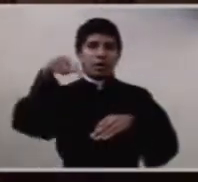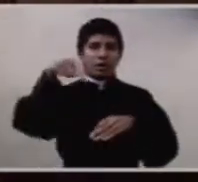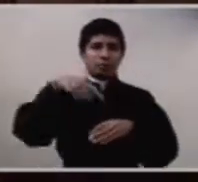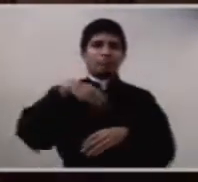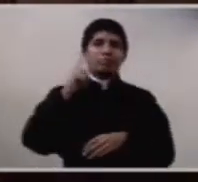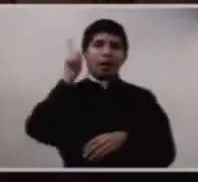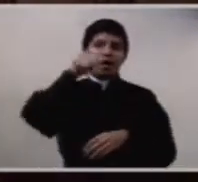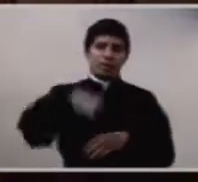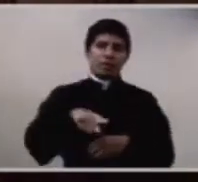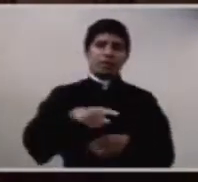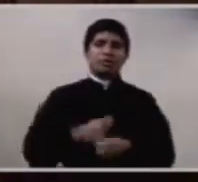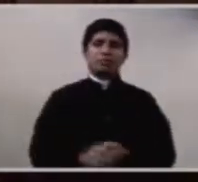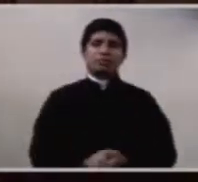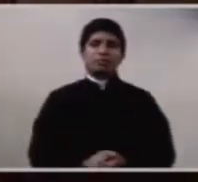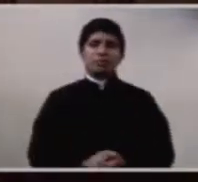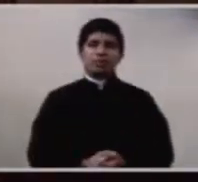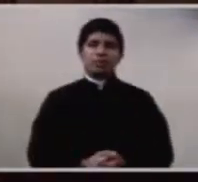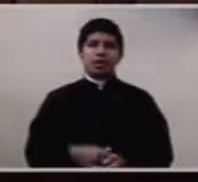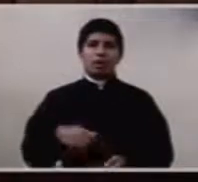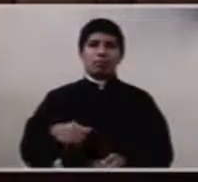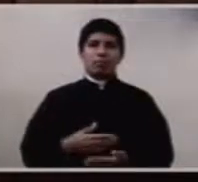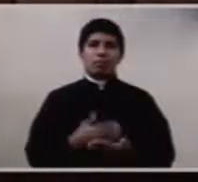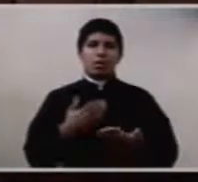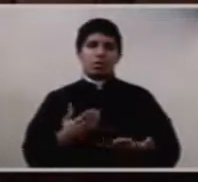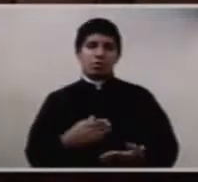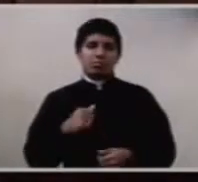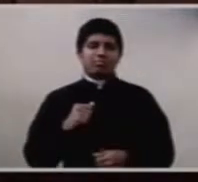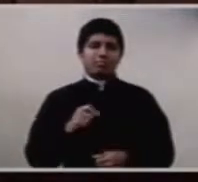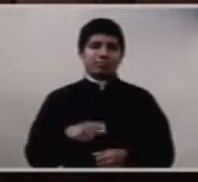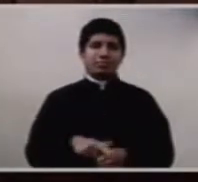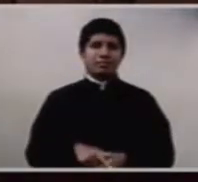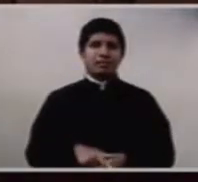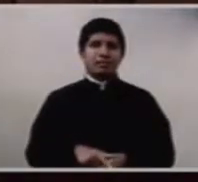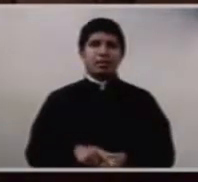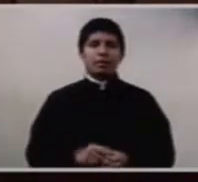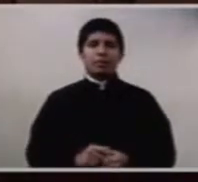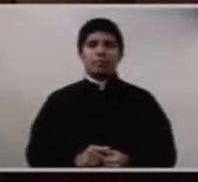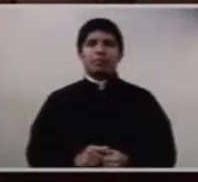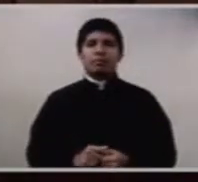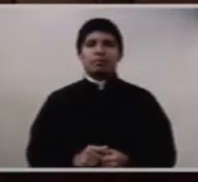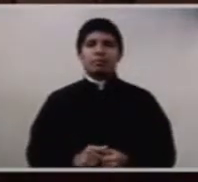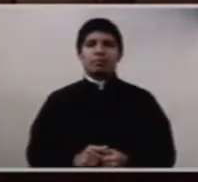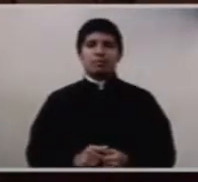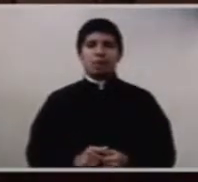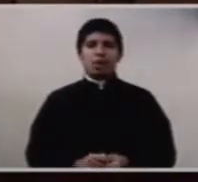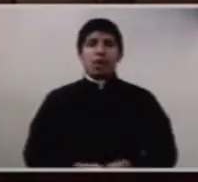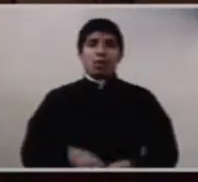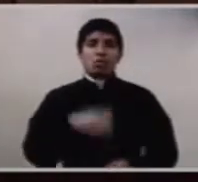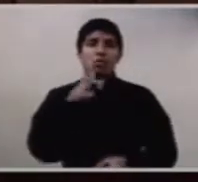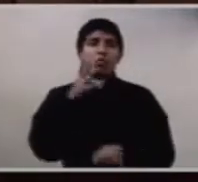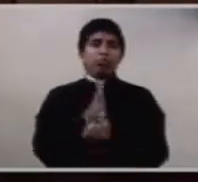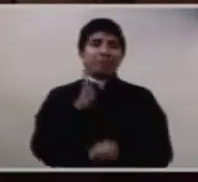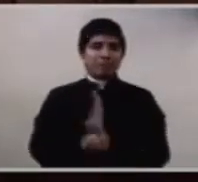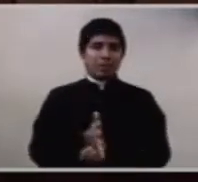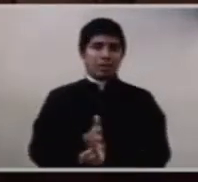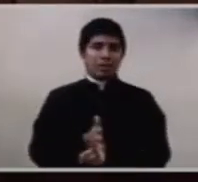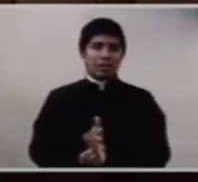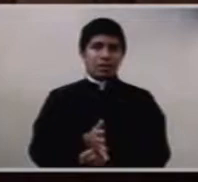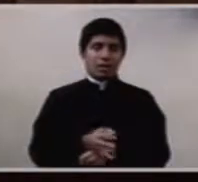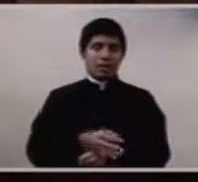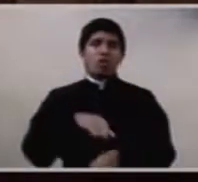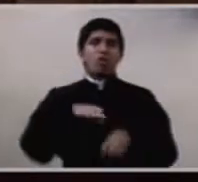final les paga lo mismo, y esto ocasiona ahí pues un reclamo de parte de aquellos